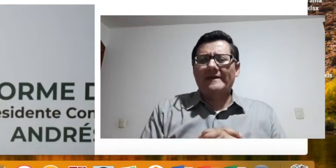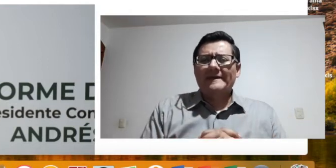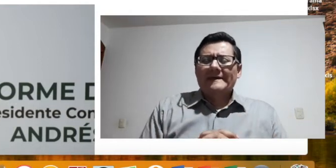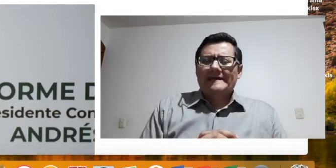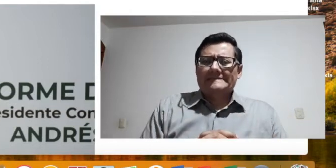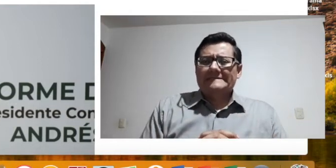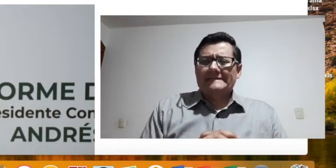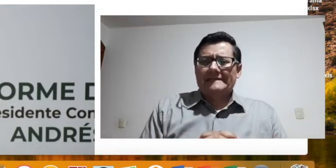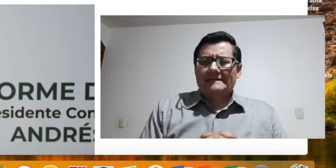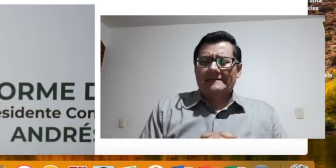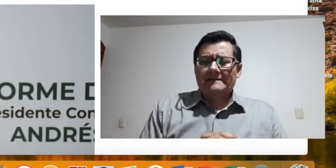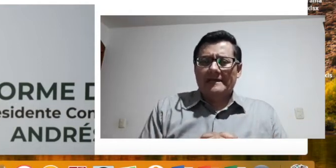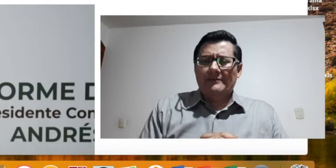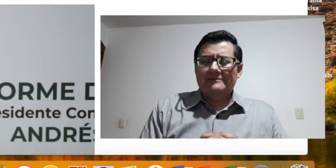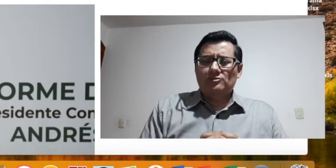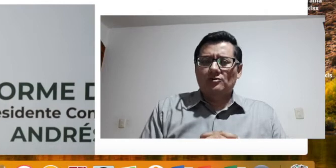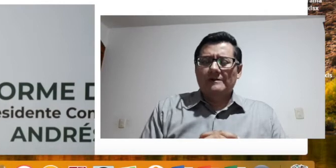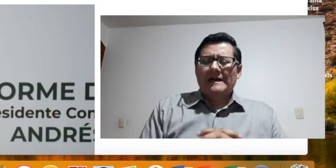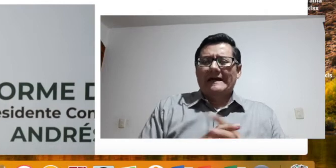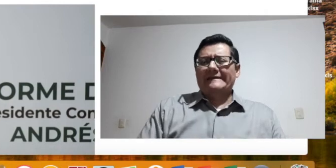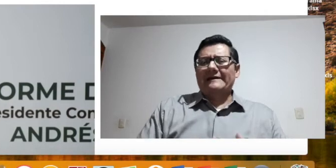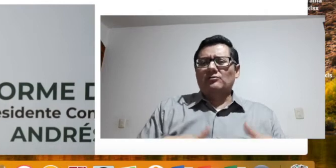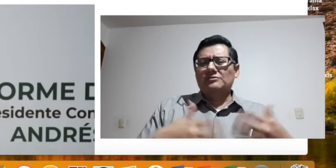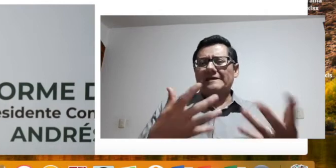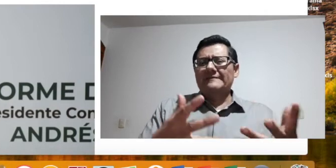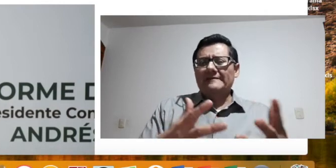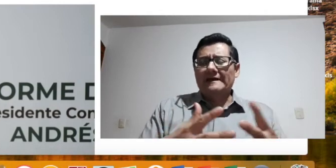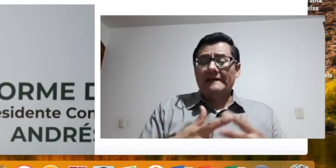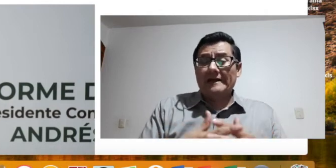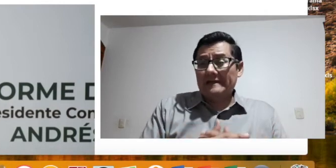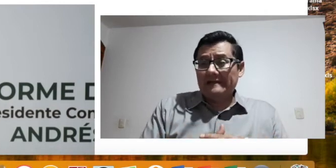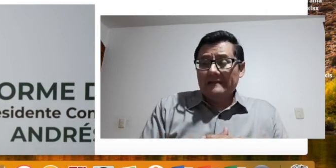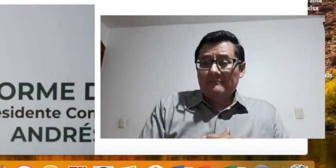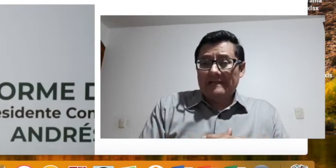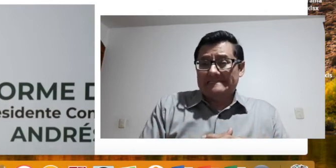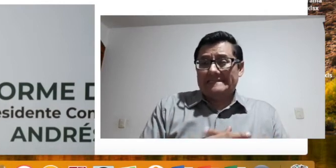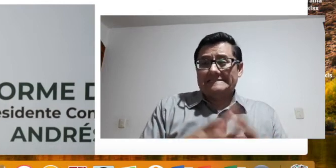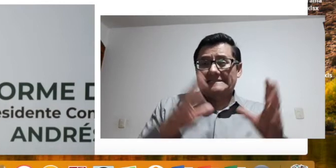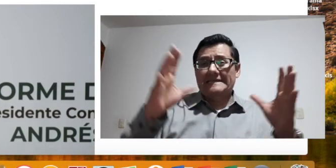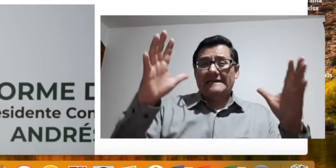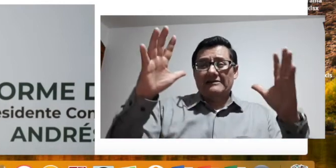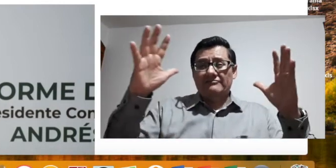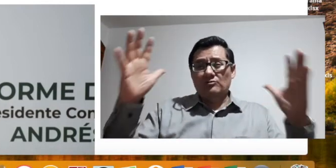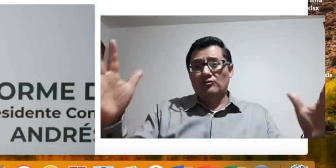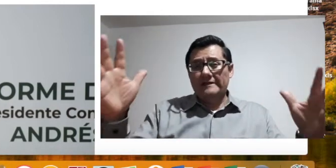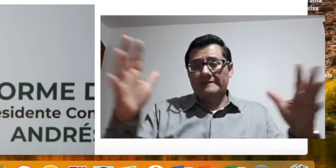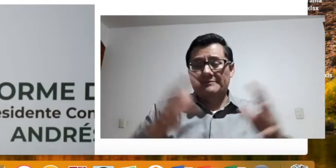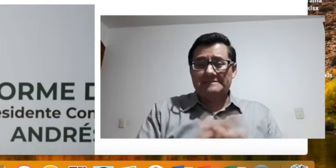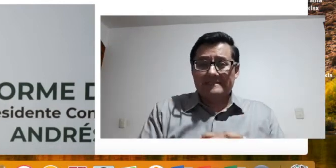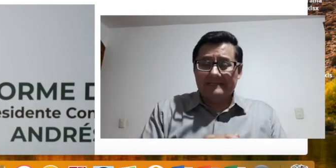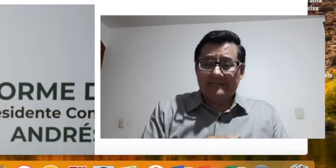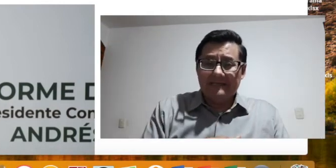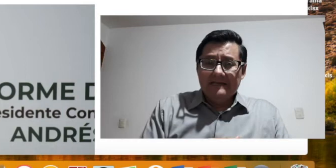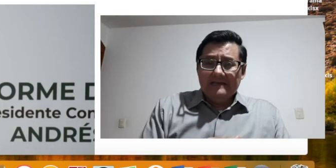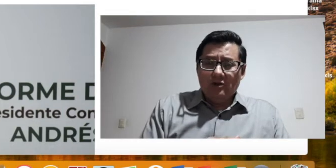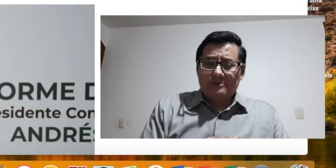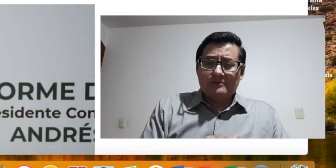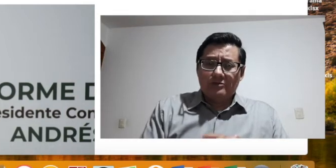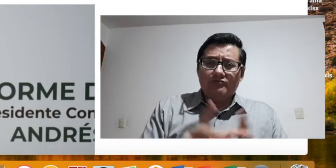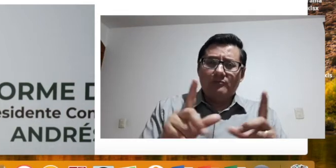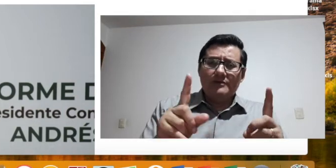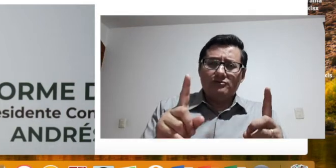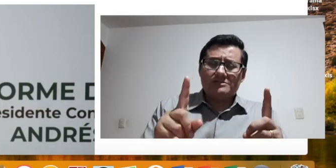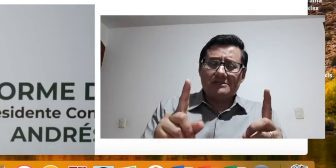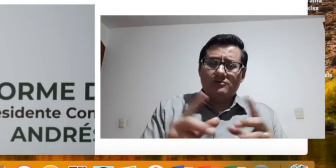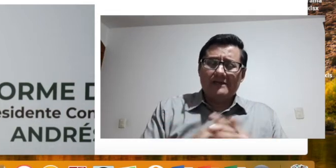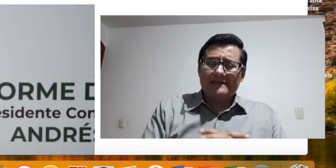no fue ese evento al que acudían a darle pleitesía a la figura del presidente. López